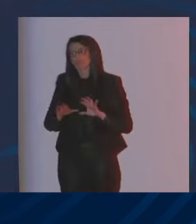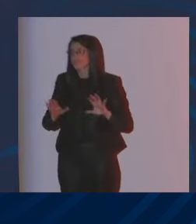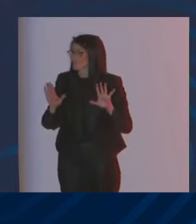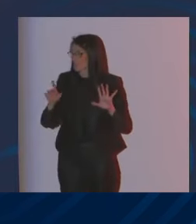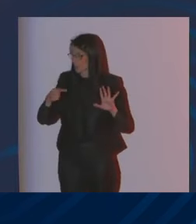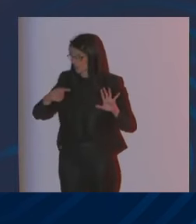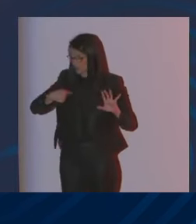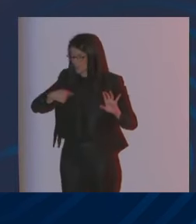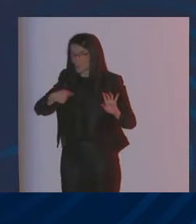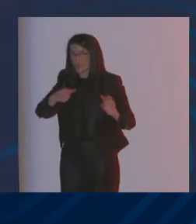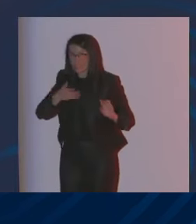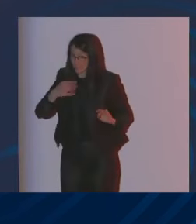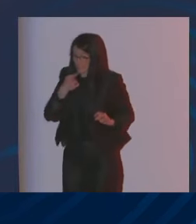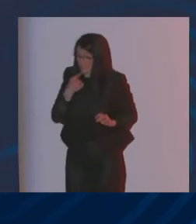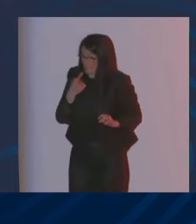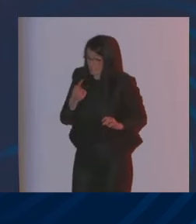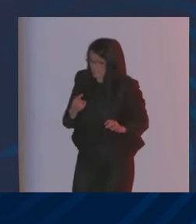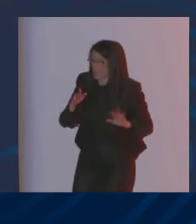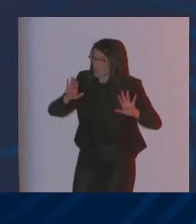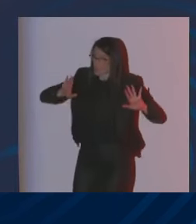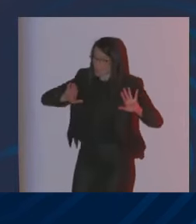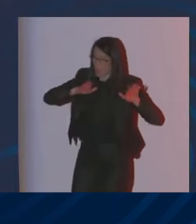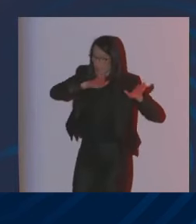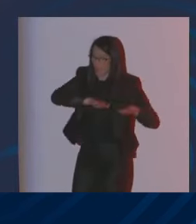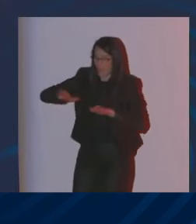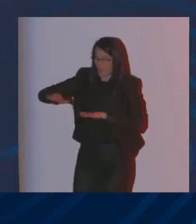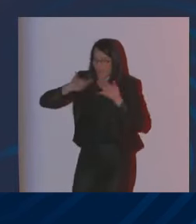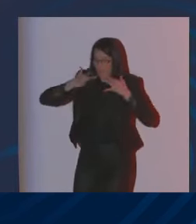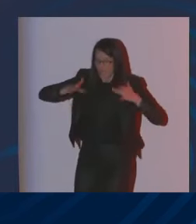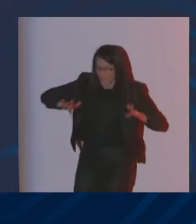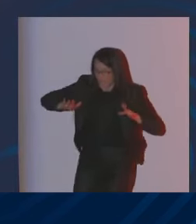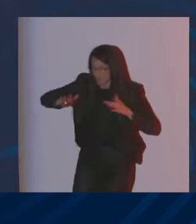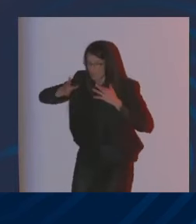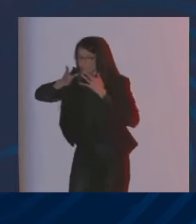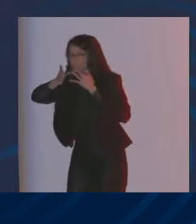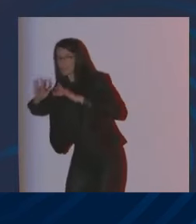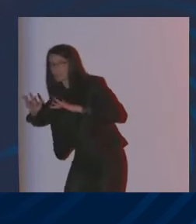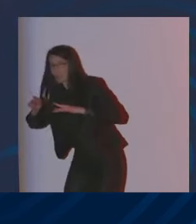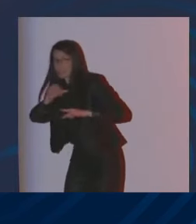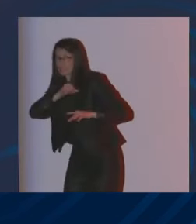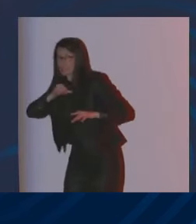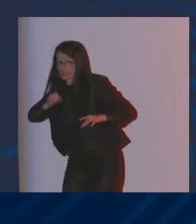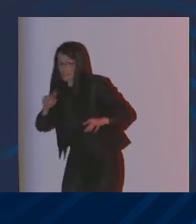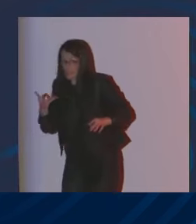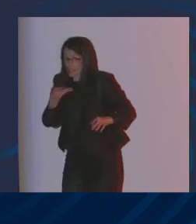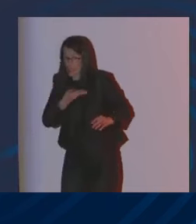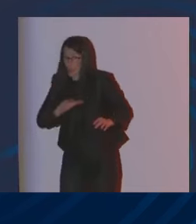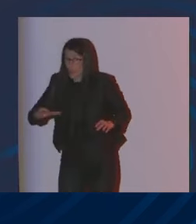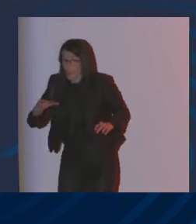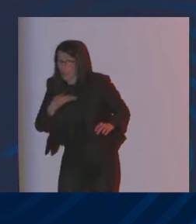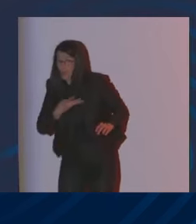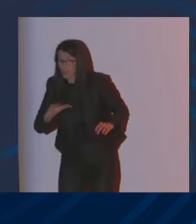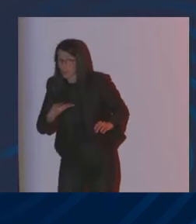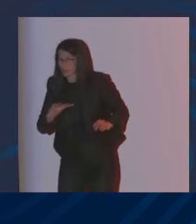debo confesar que con imparcialidad, con neutralidad e independencia, pues tenemos una conexión